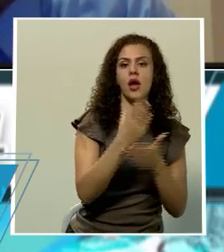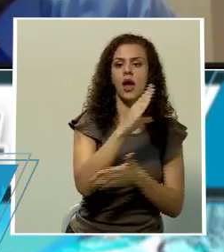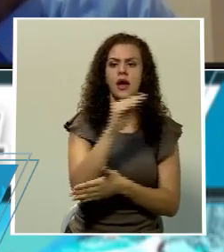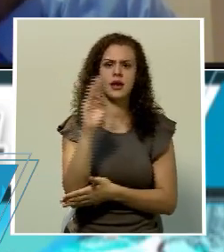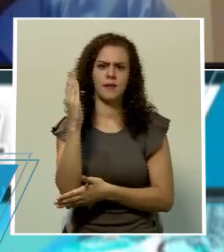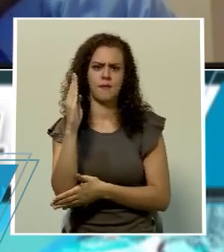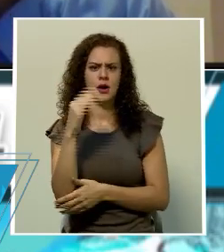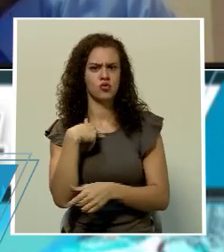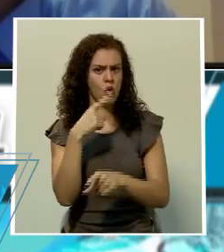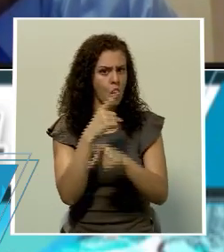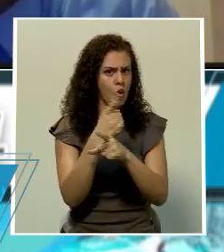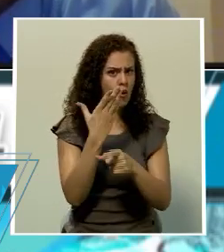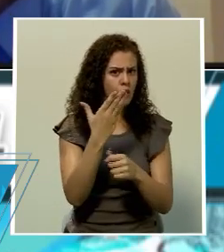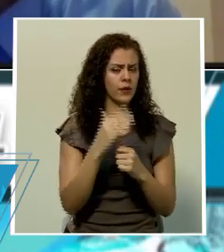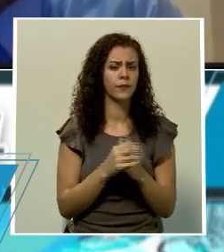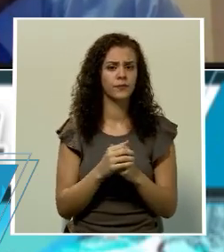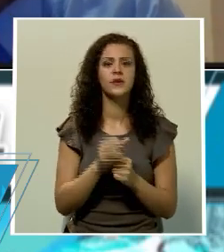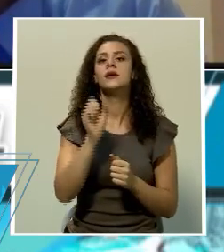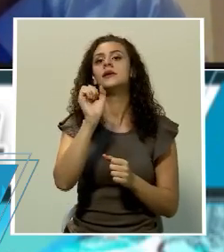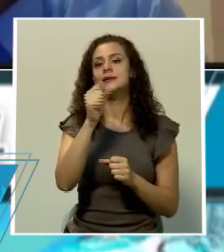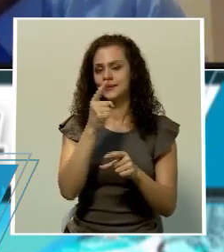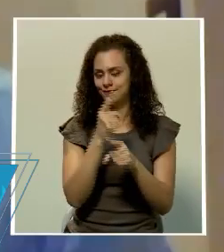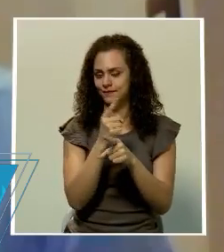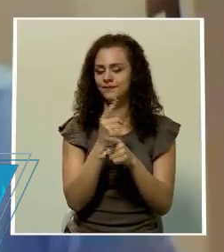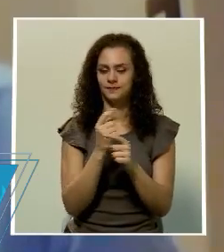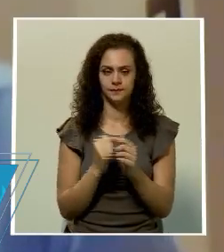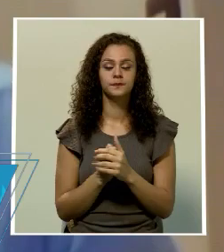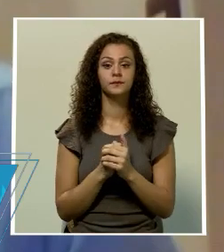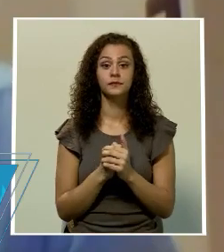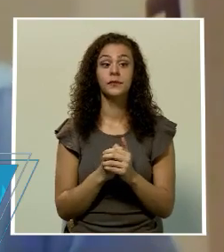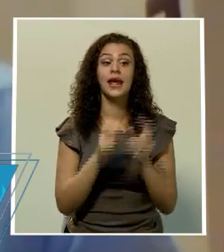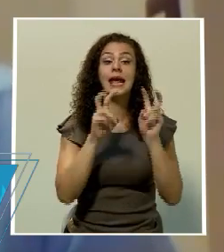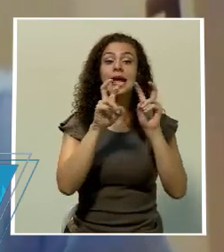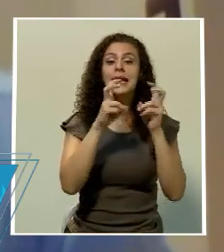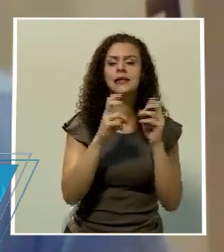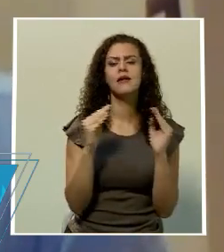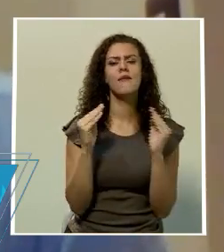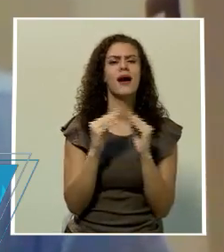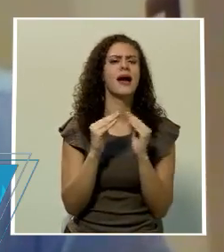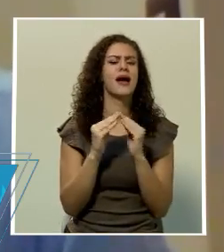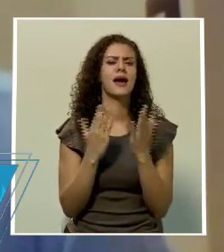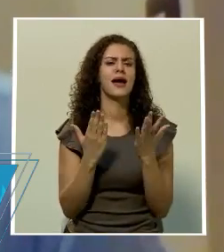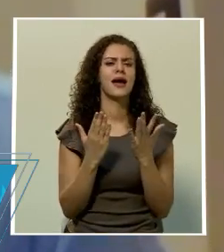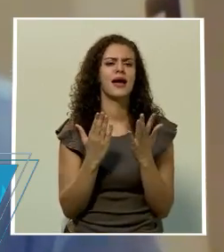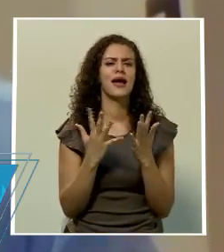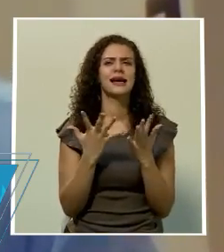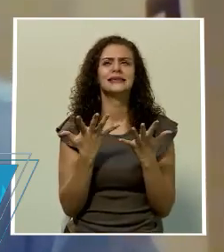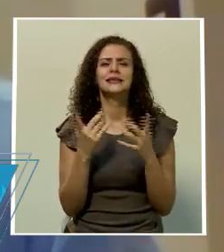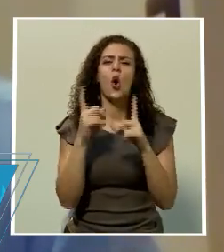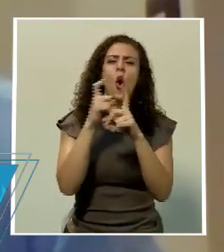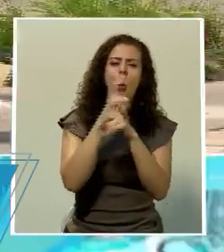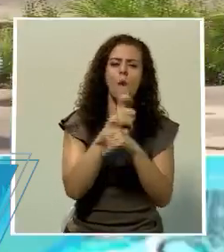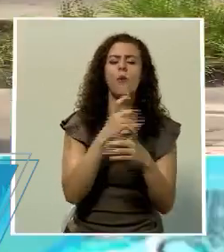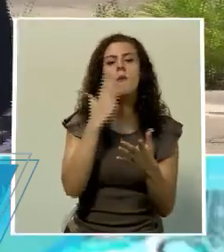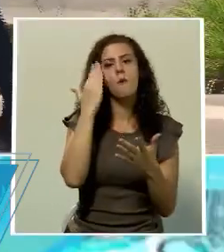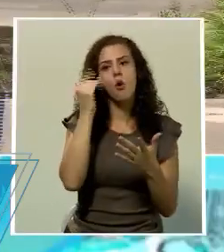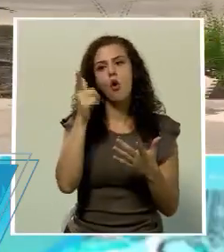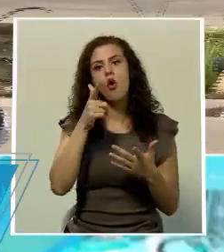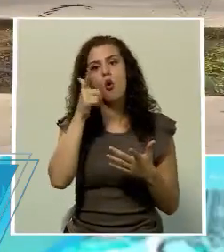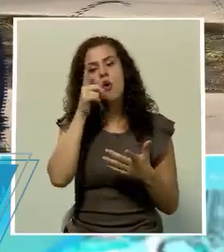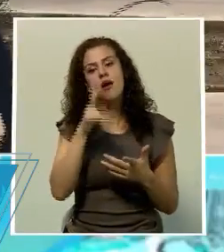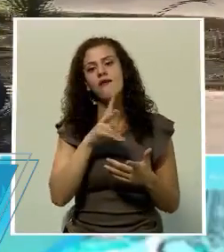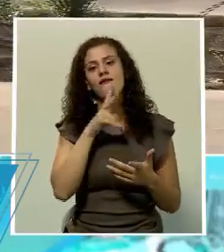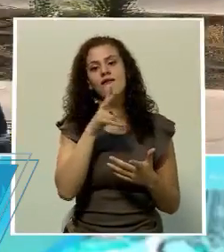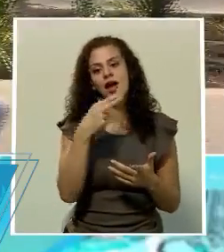baño. ¿Estoy en lo correcto? Es correcto. El tema de las casas es un poco complejo porque obviamente